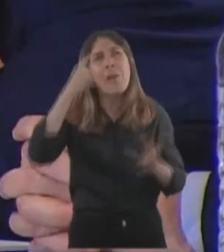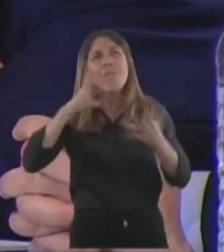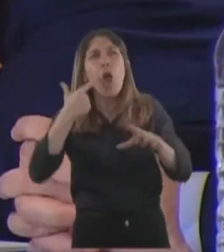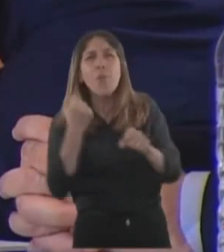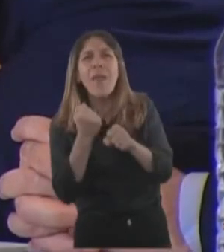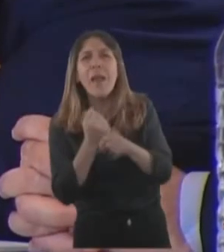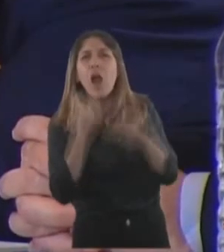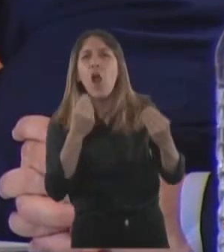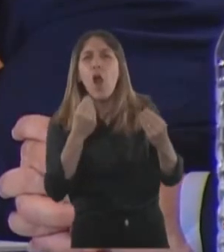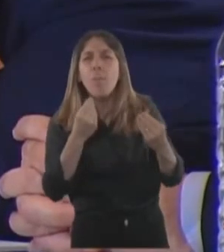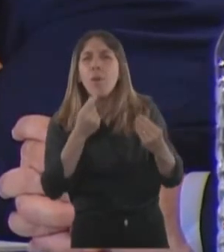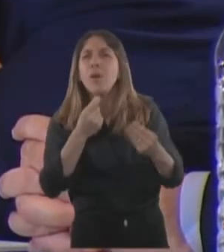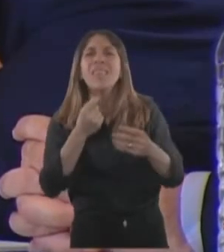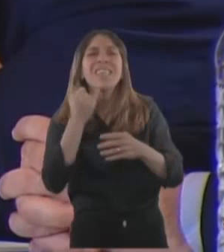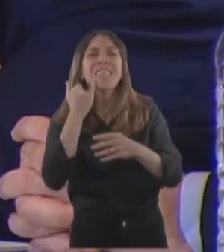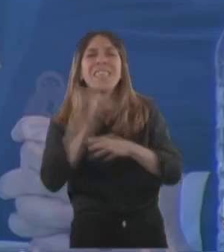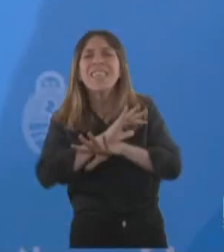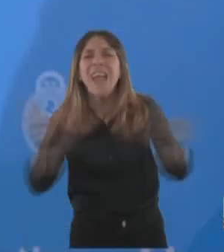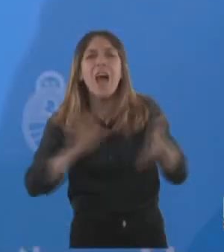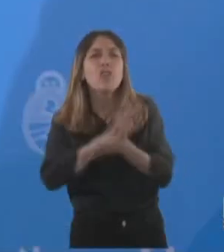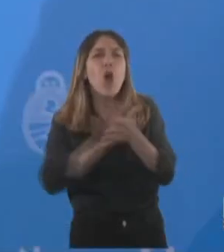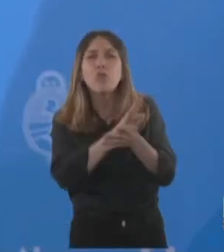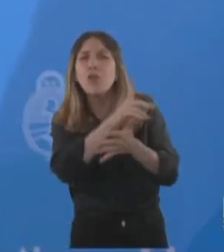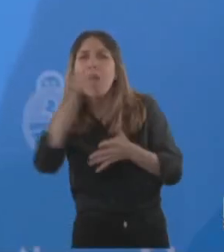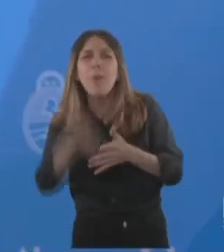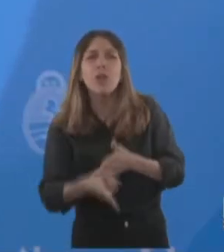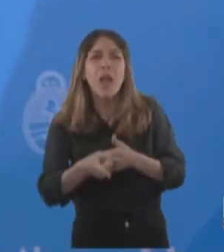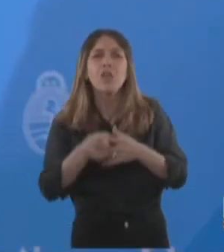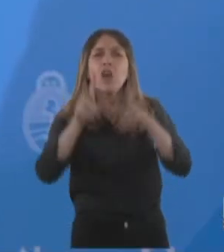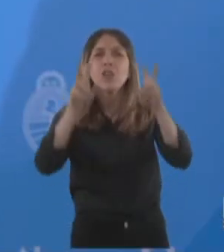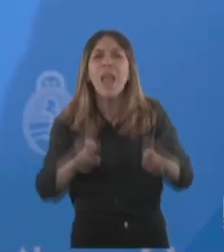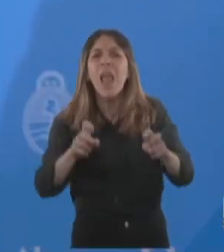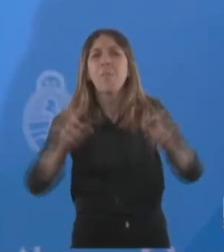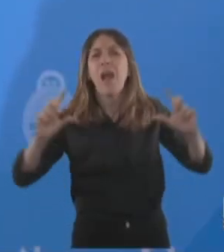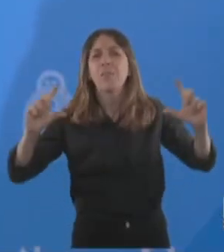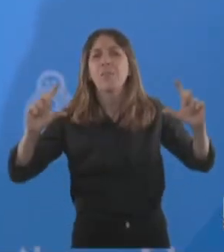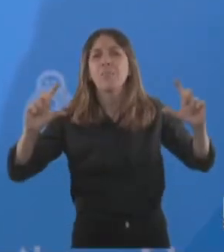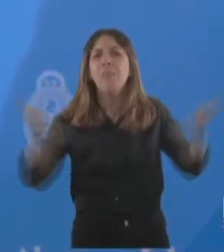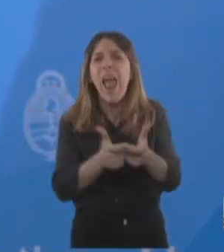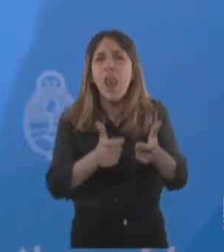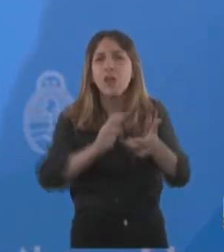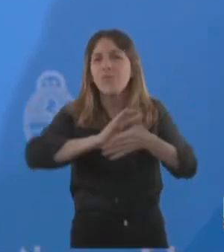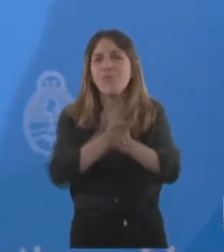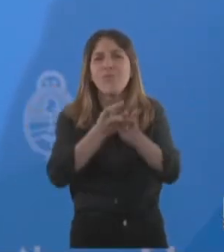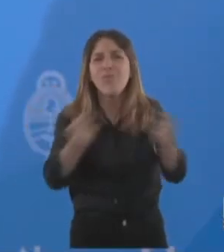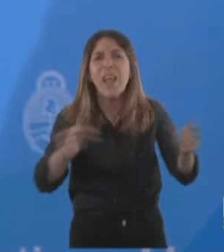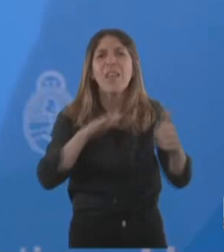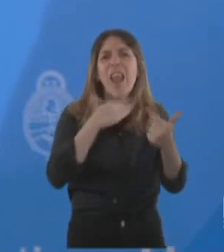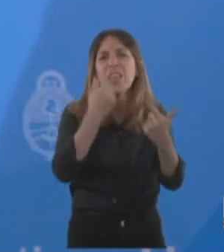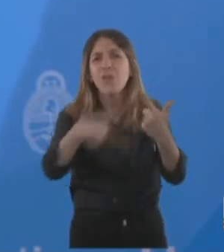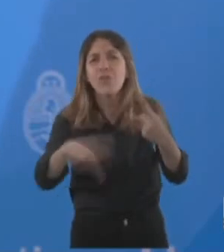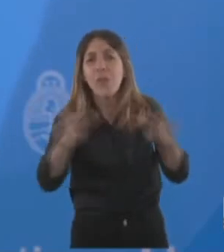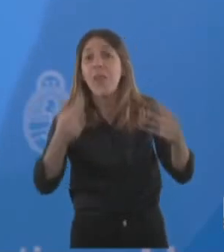de raíz el problema del delito, ahí tenemos que prestar atención. Ahí tenemos que prestar mucha